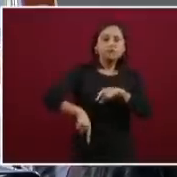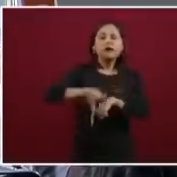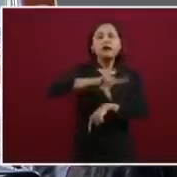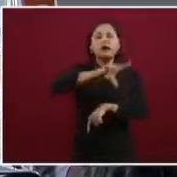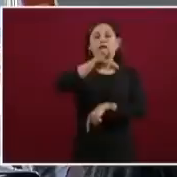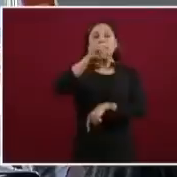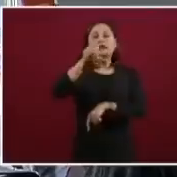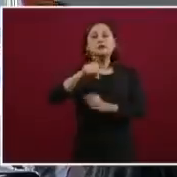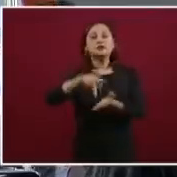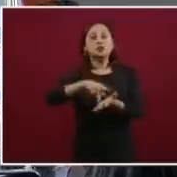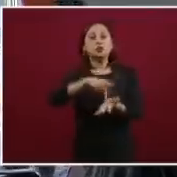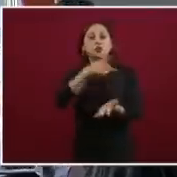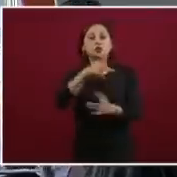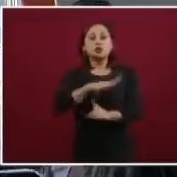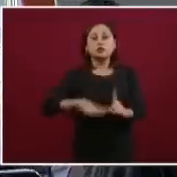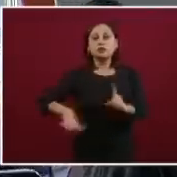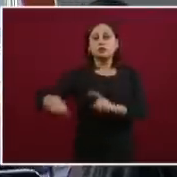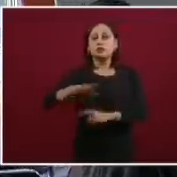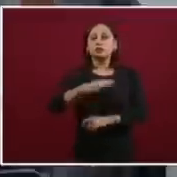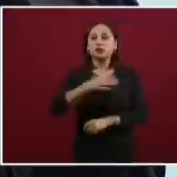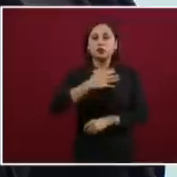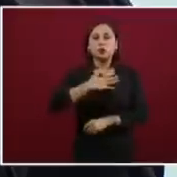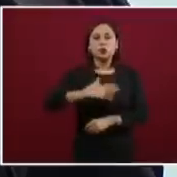la procuración de justicia